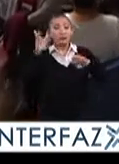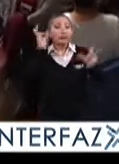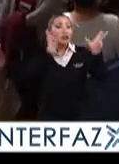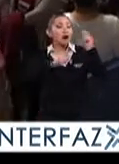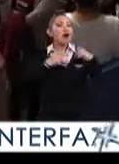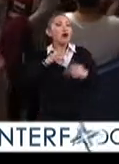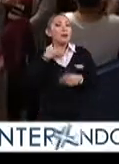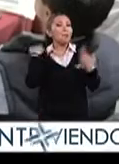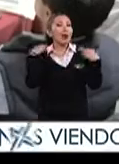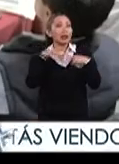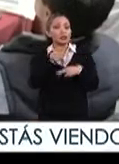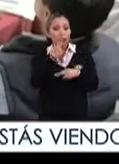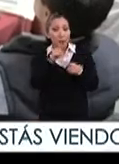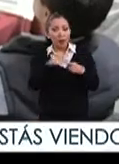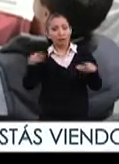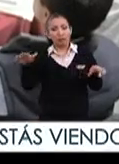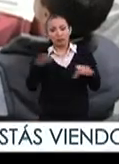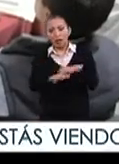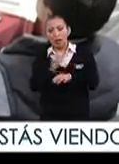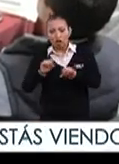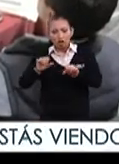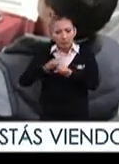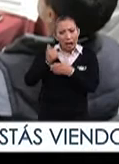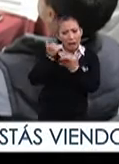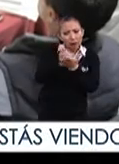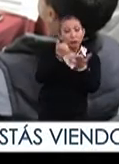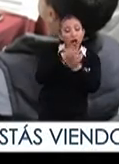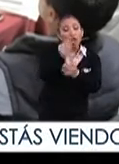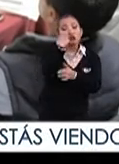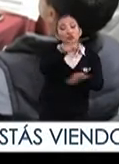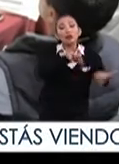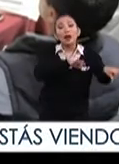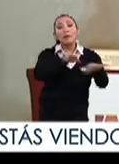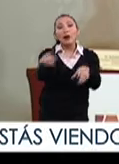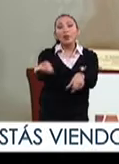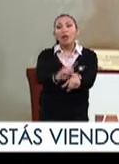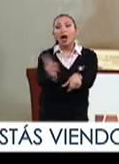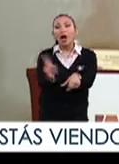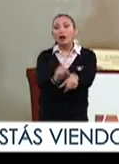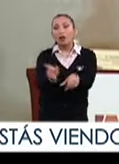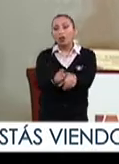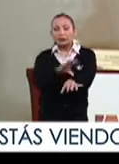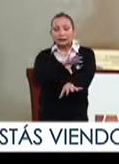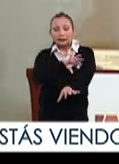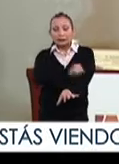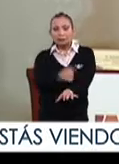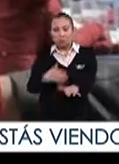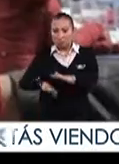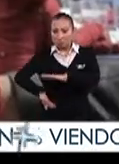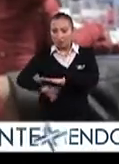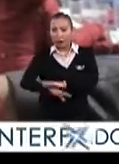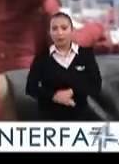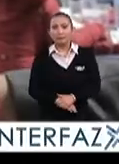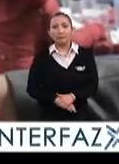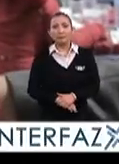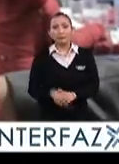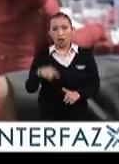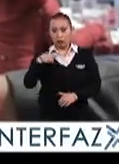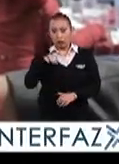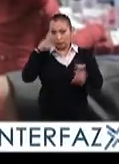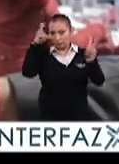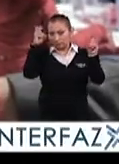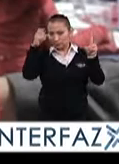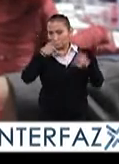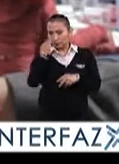la voz de maestros, transformadores de sociedades a partir de su trabajo diario y vocación cimentada. Se trató mi